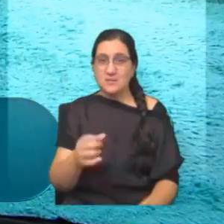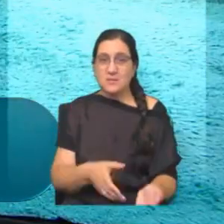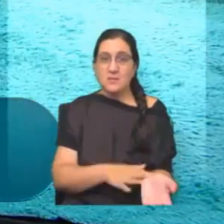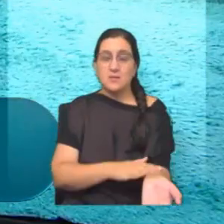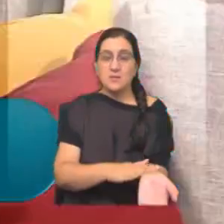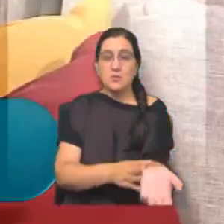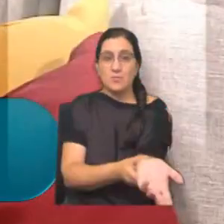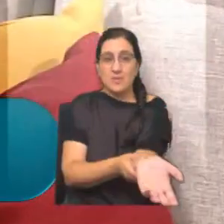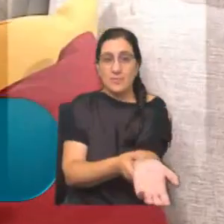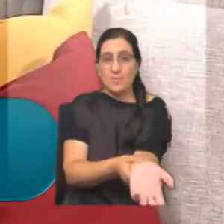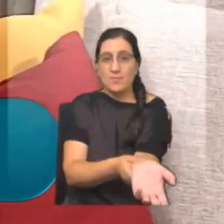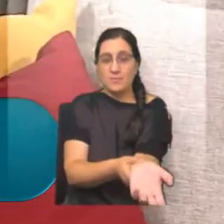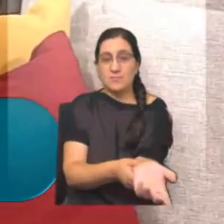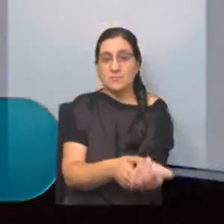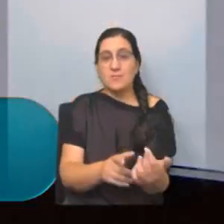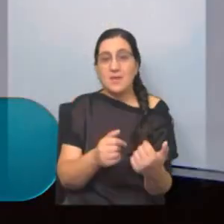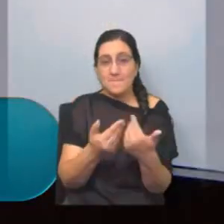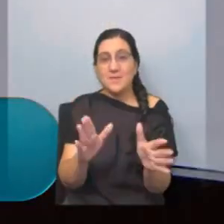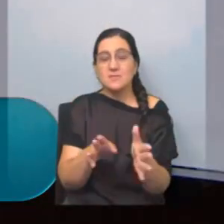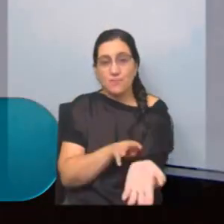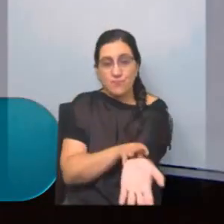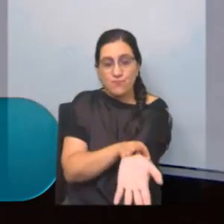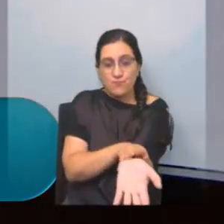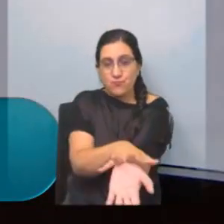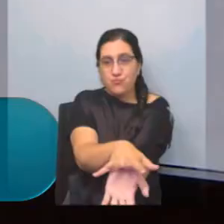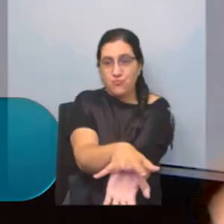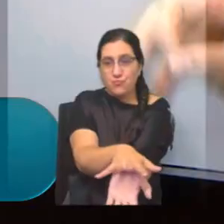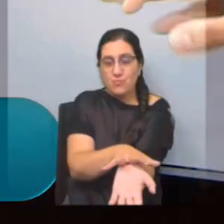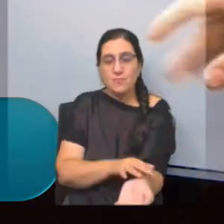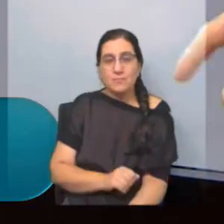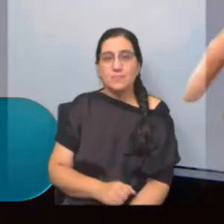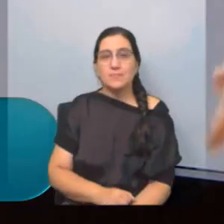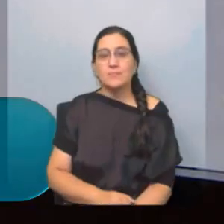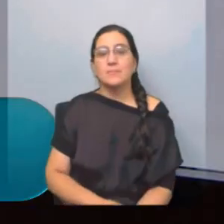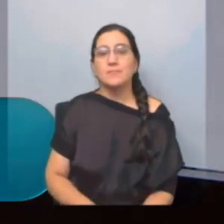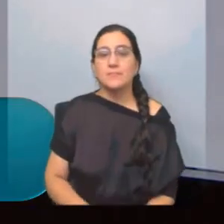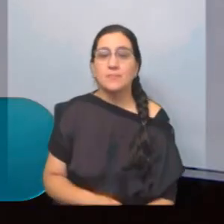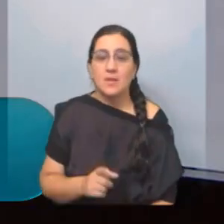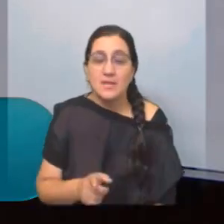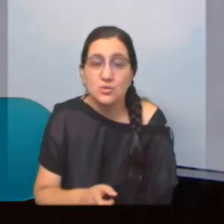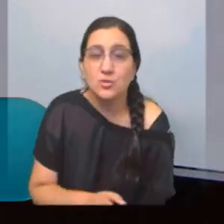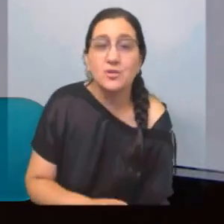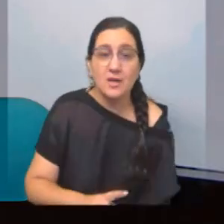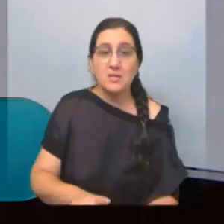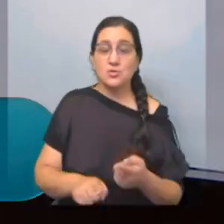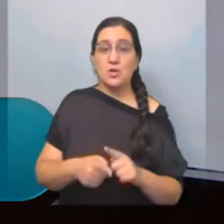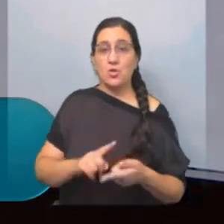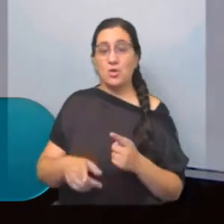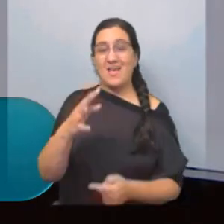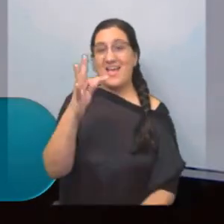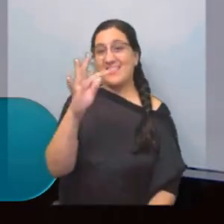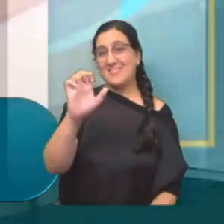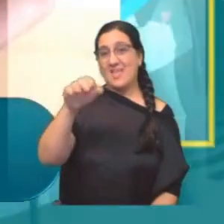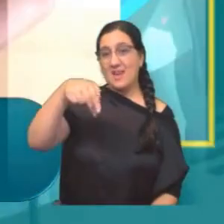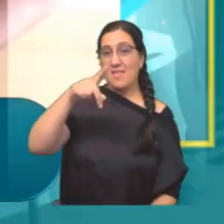prueba, justamente desde ahí salen los flexores. ¿Ese es el gatillo? Ese es el gatillo y tiene que ver con las lesiones más tendinosas. Y hay otras muy comunes de las tendinosas. A ver si tenemos